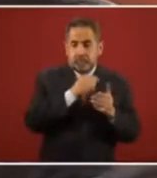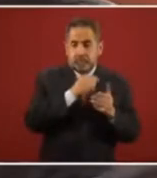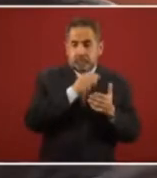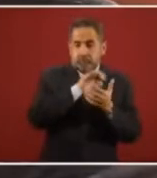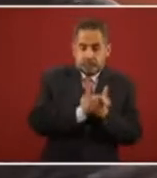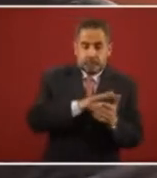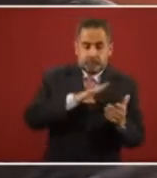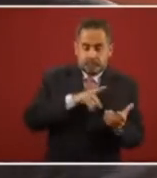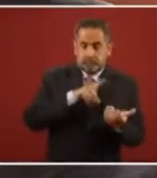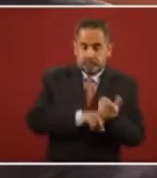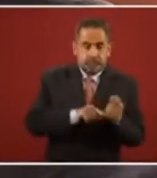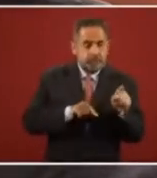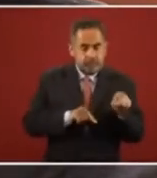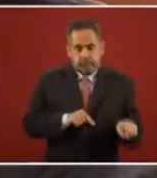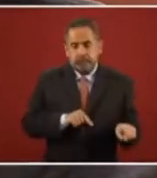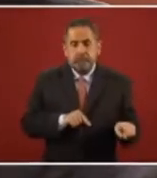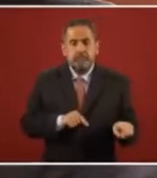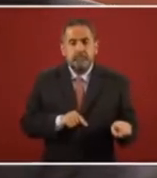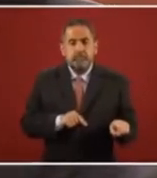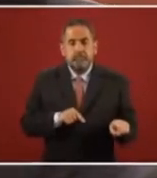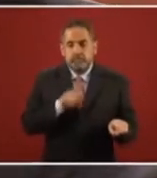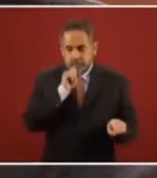y ellos